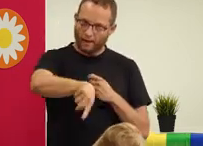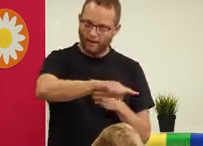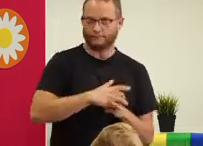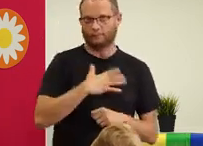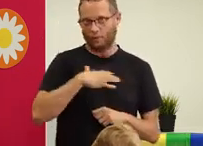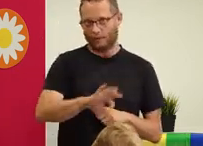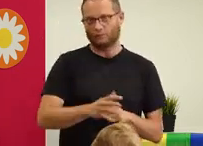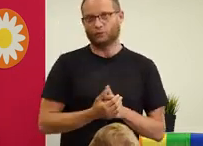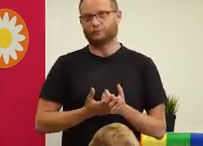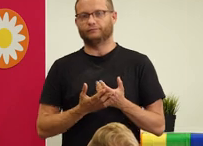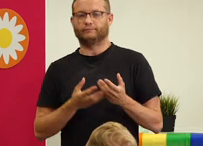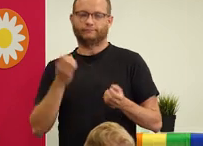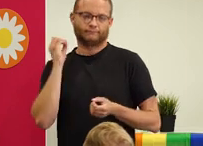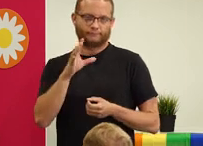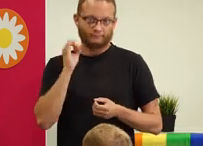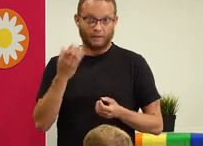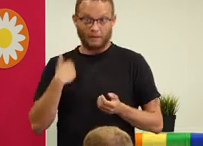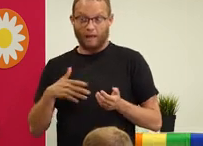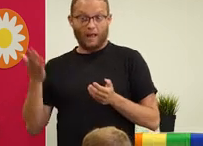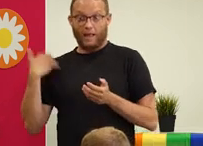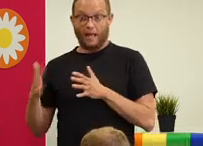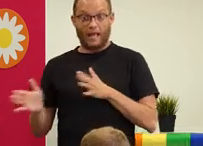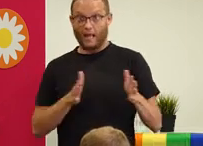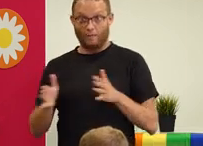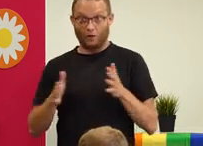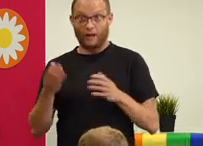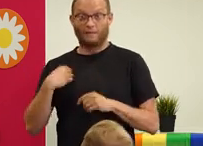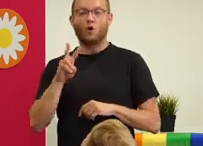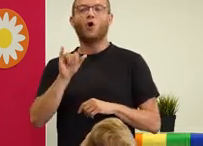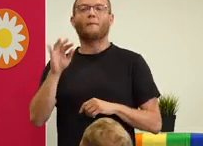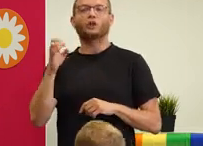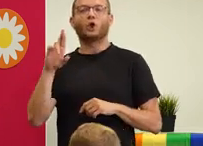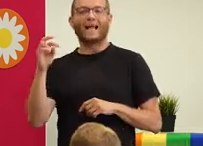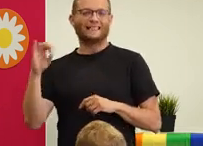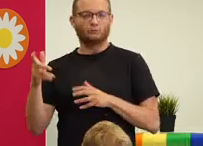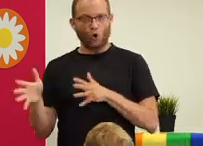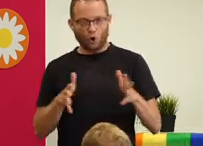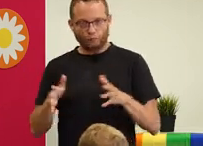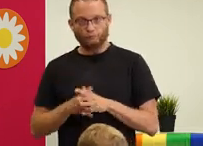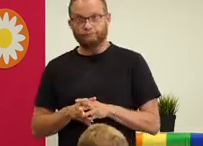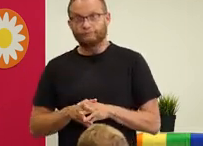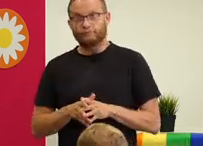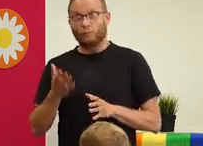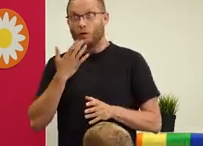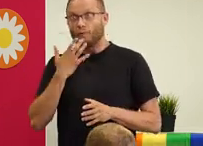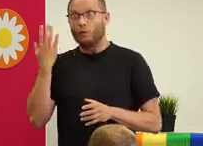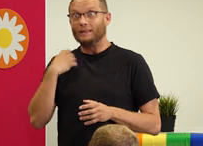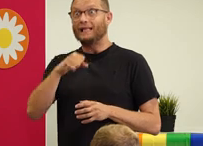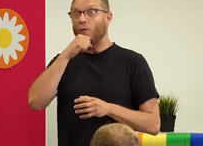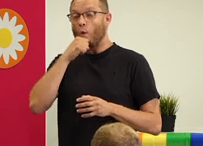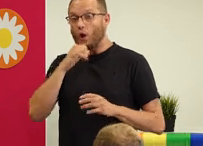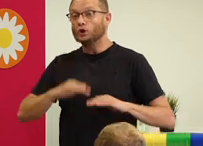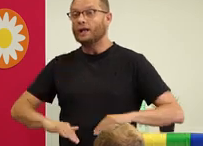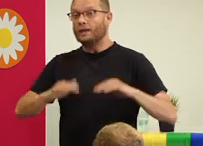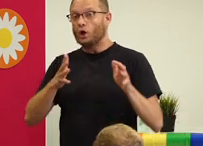con tal. Y en esa época era el victorianismo. porque claro, mis abuelos crecían